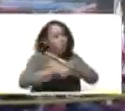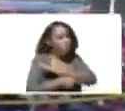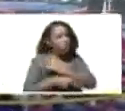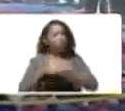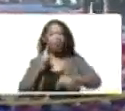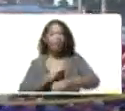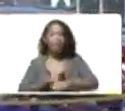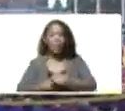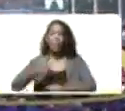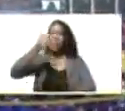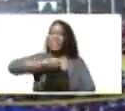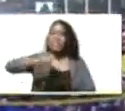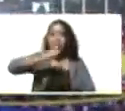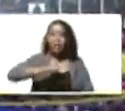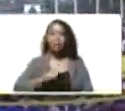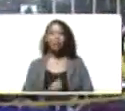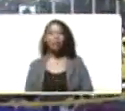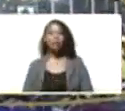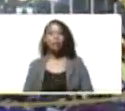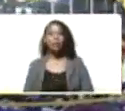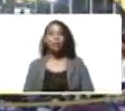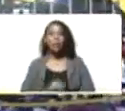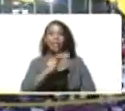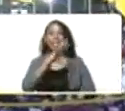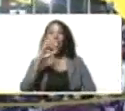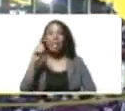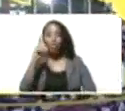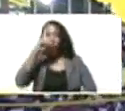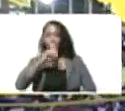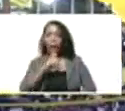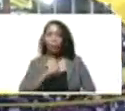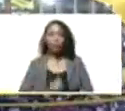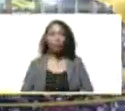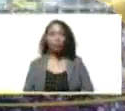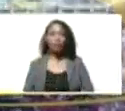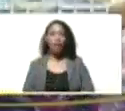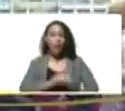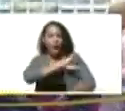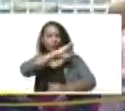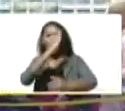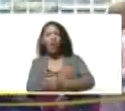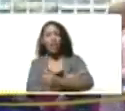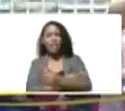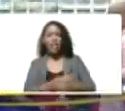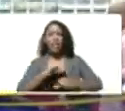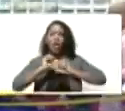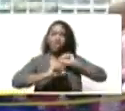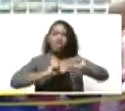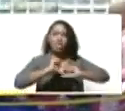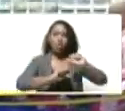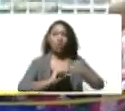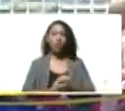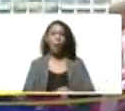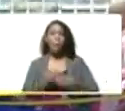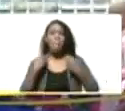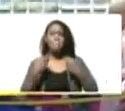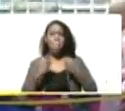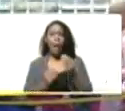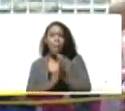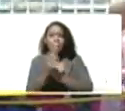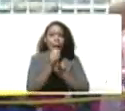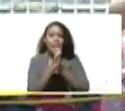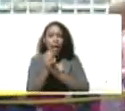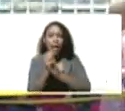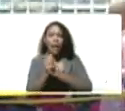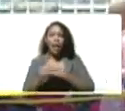tiempo de resistencia de 500 años la fuerza de los siglos para emprender el camino